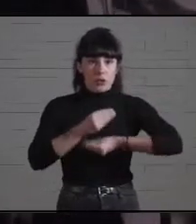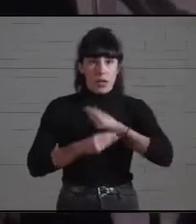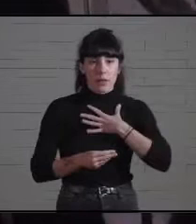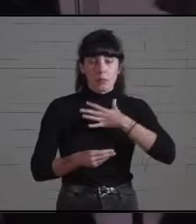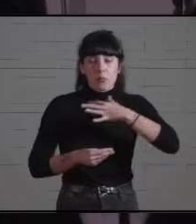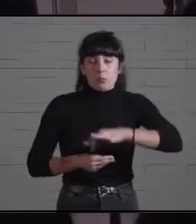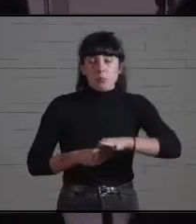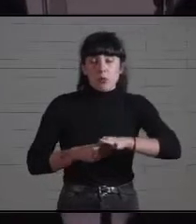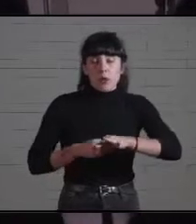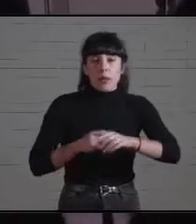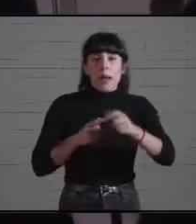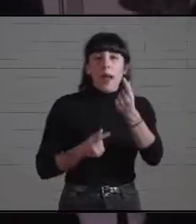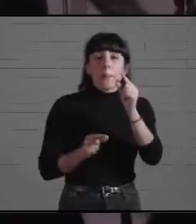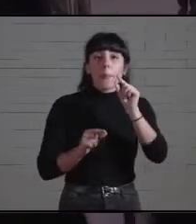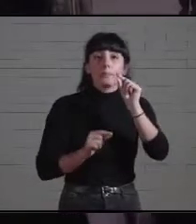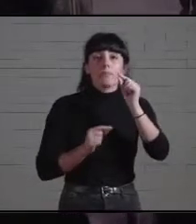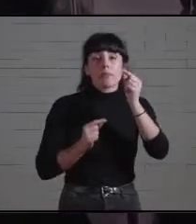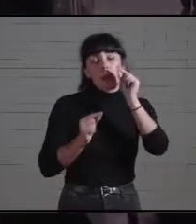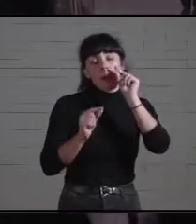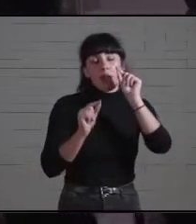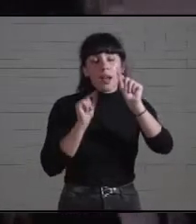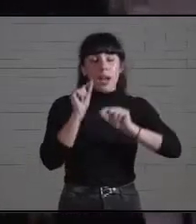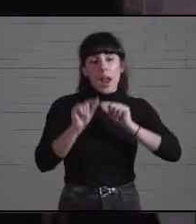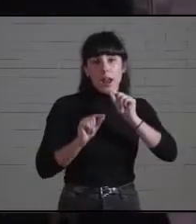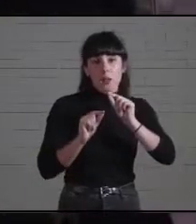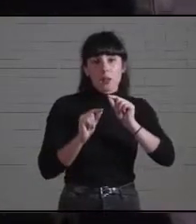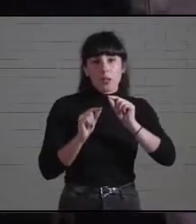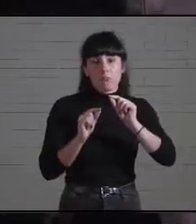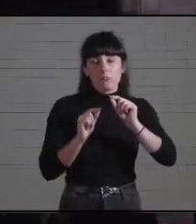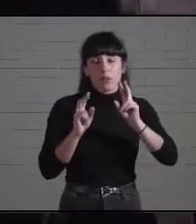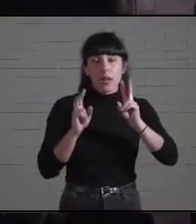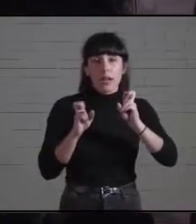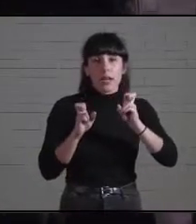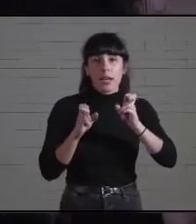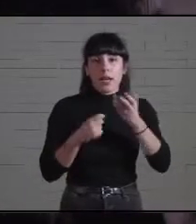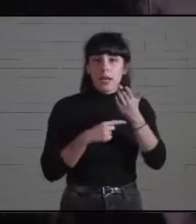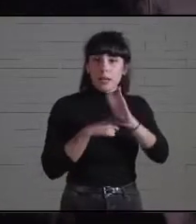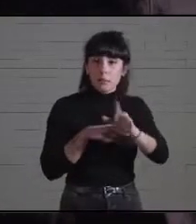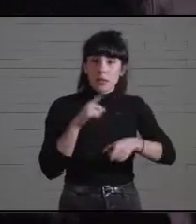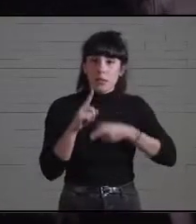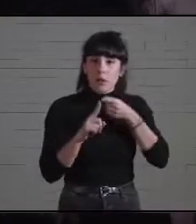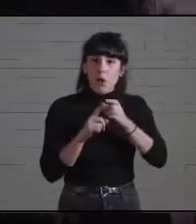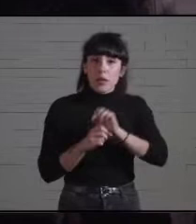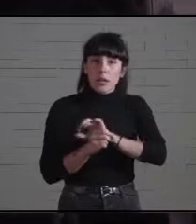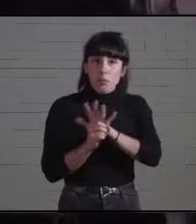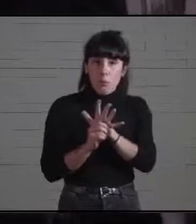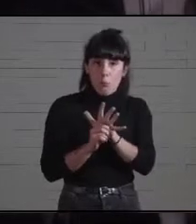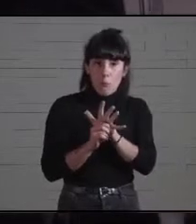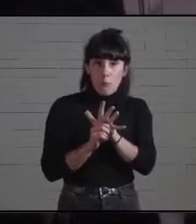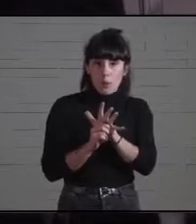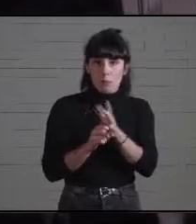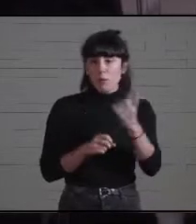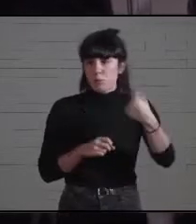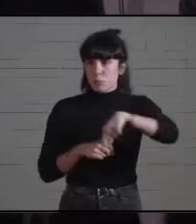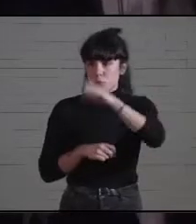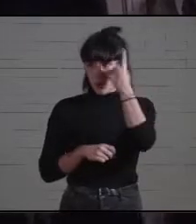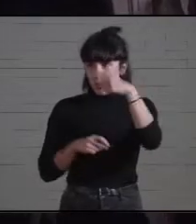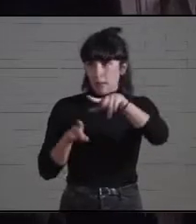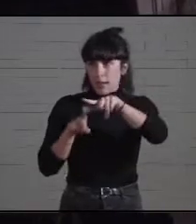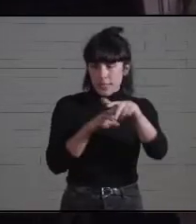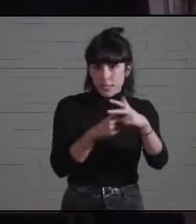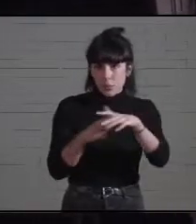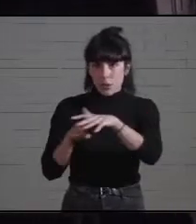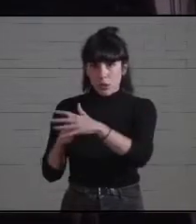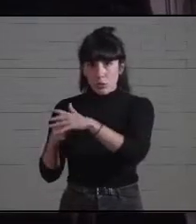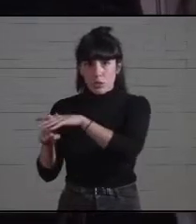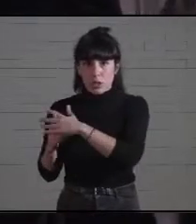representativa para estudiar los efectos laborales y económicos de la pandemia. Sabéis que en muchos casos se ha dicho que las mujeres